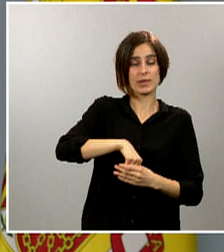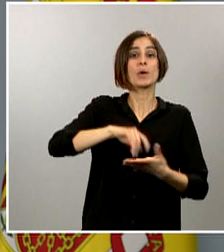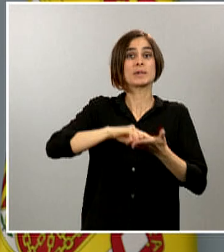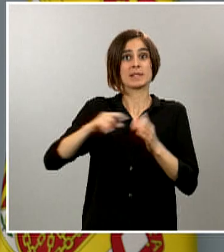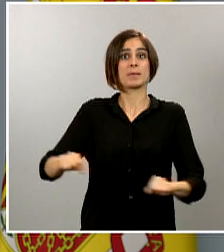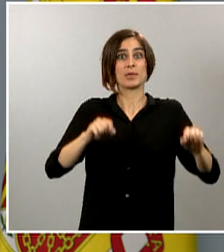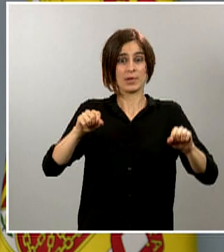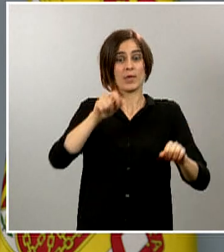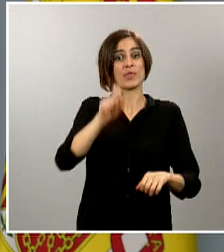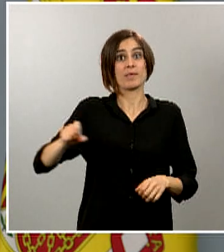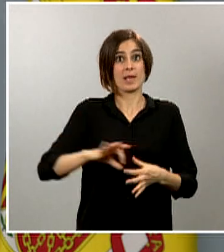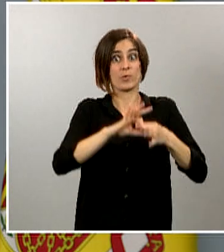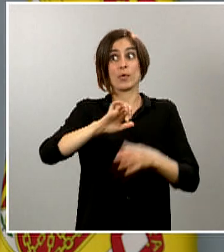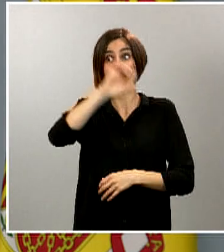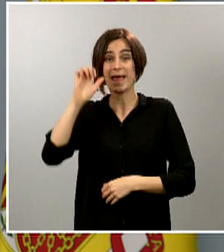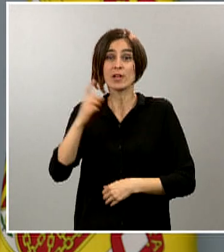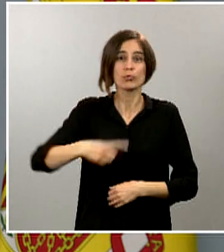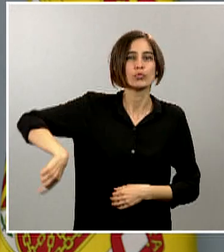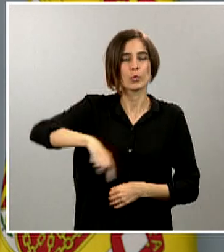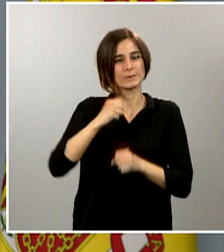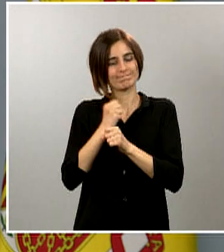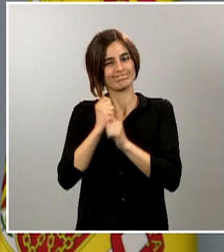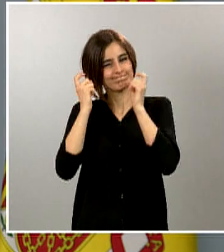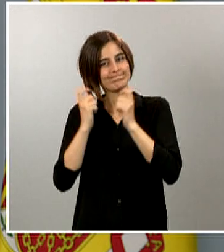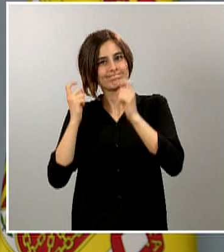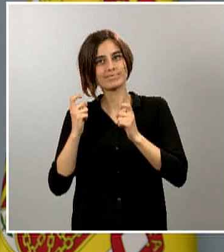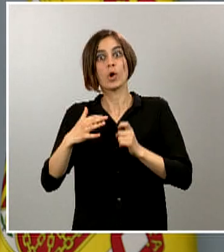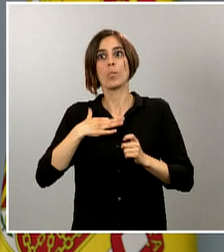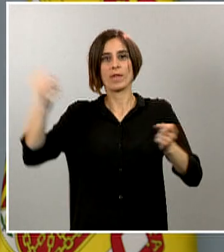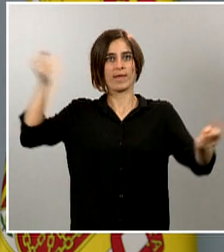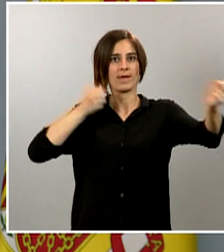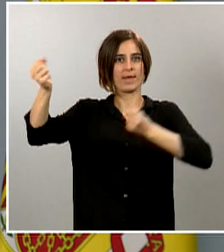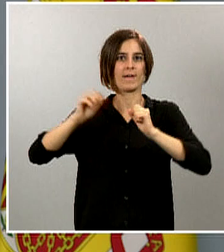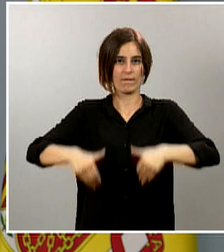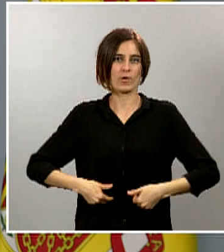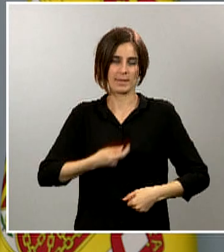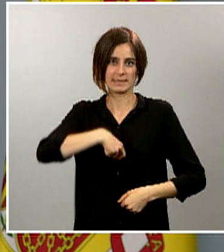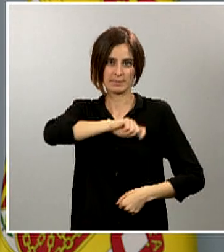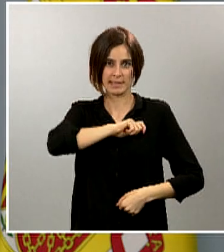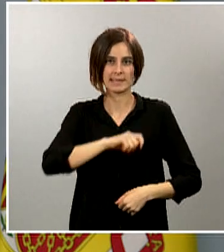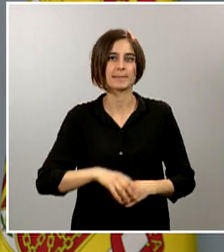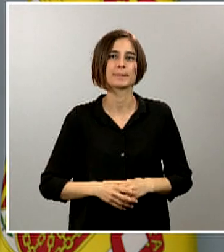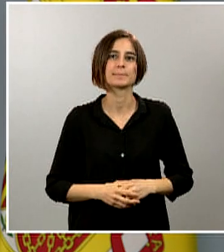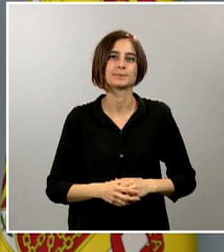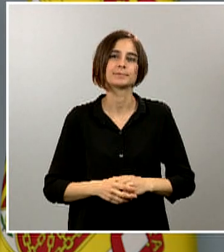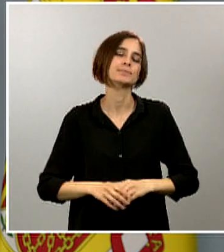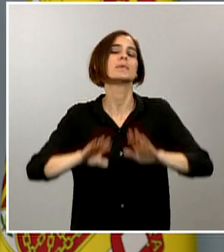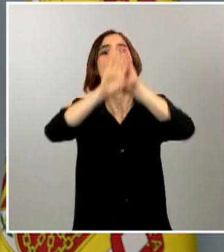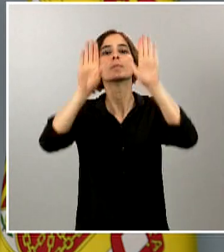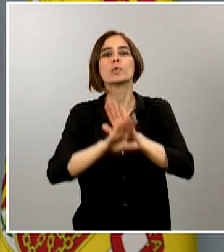Estamos trabajando para repatriar a los mismos. Finalmente, me gustaría